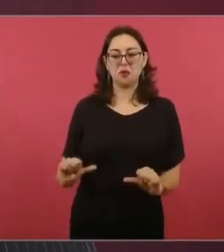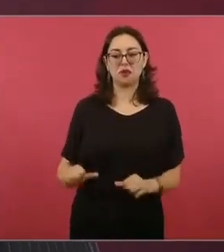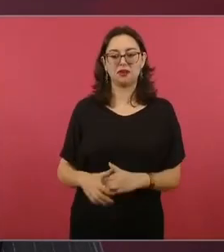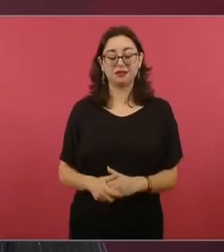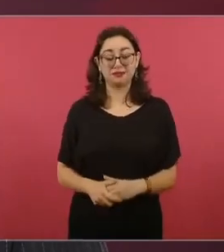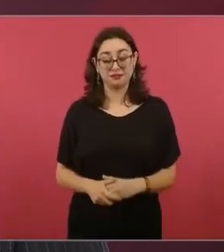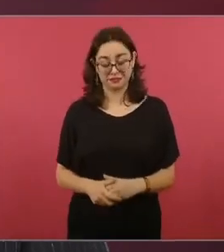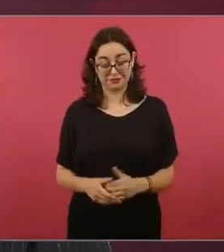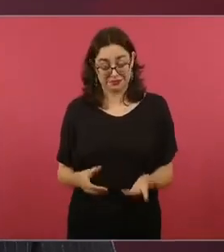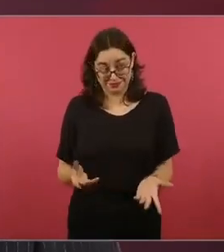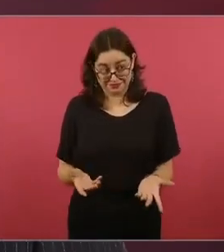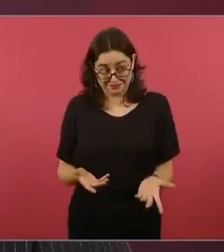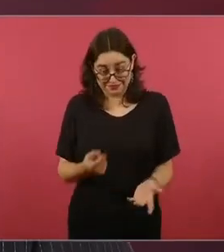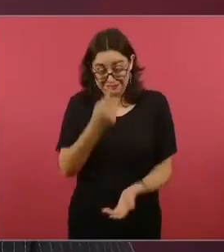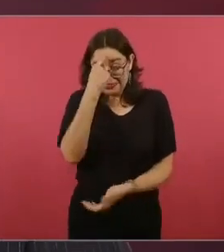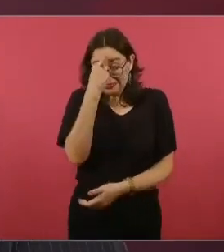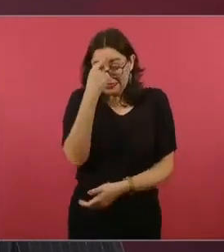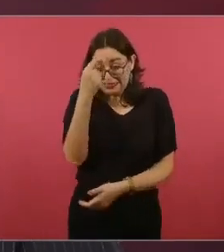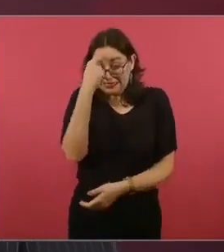a